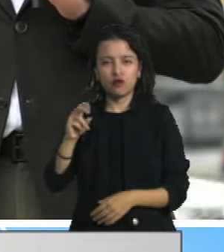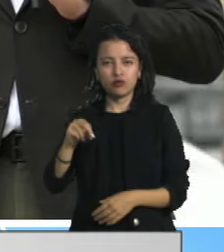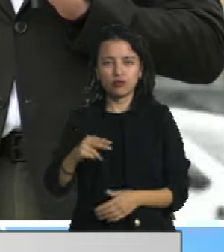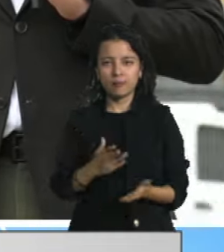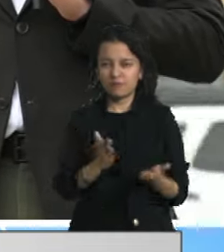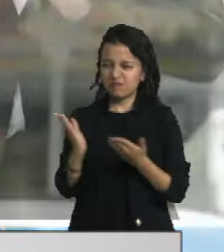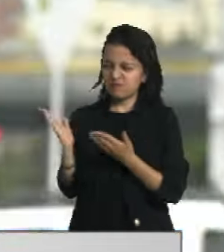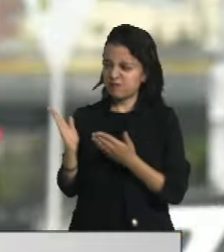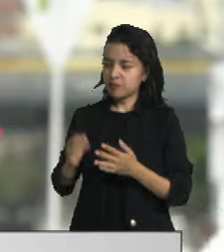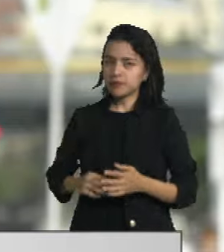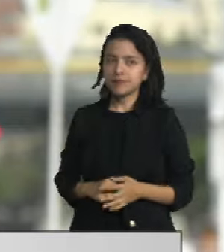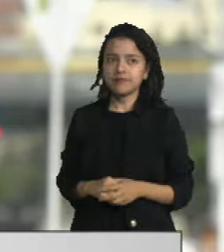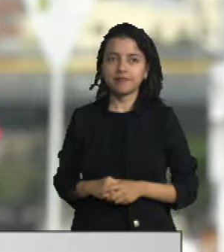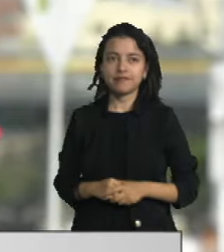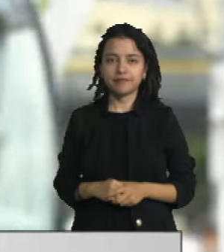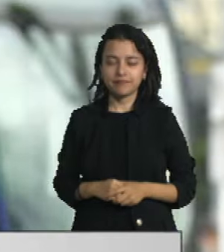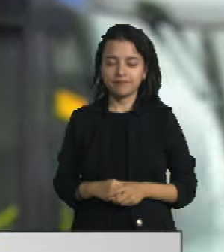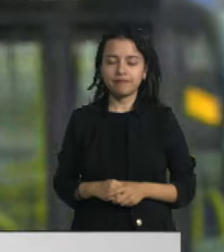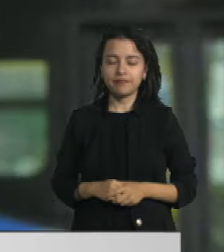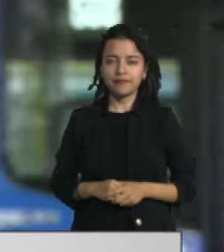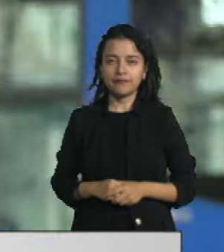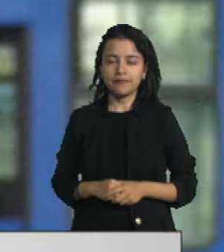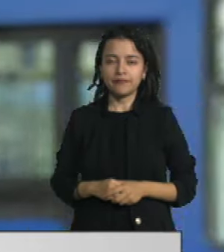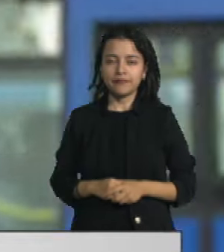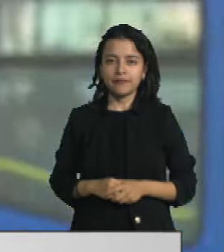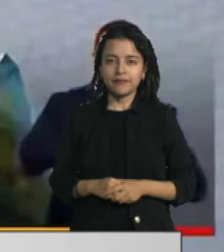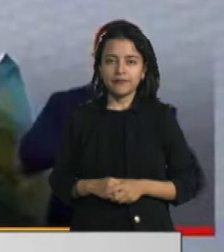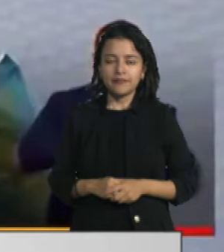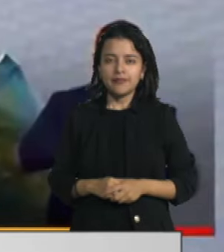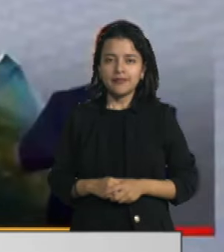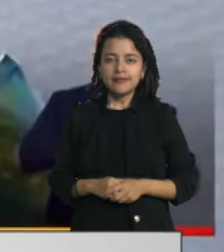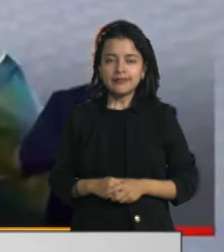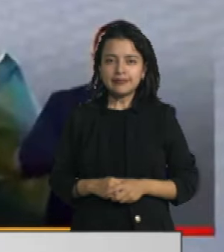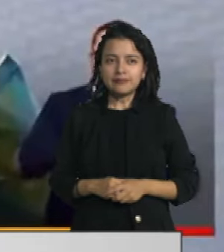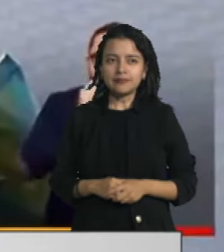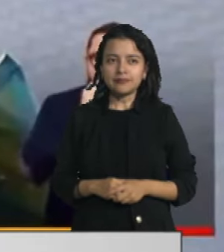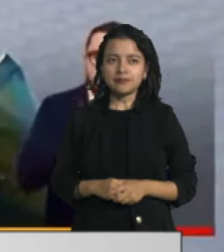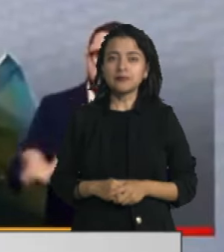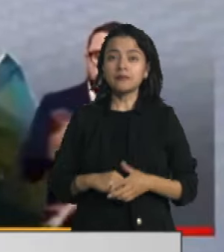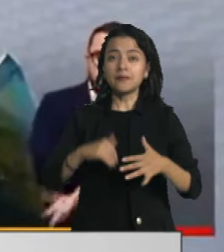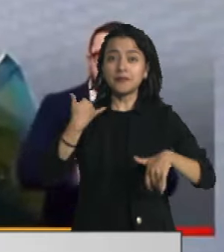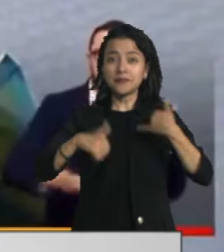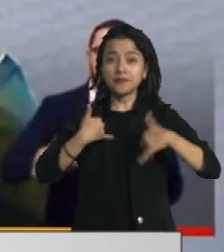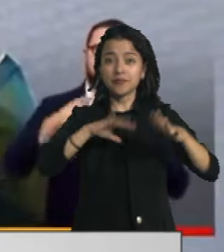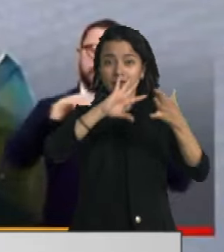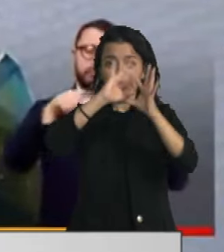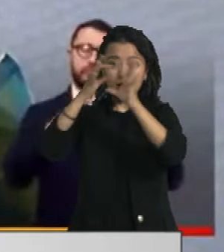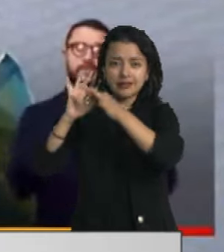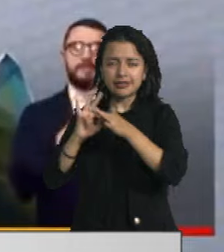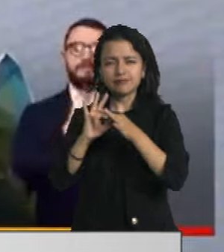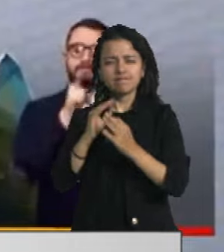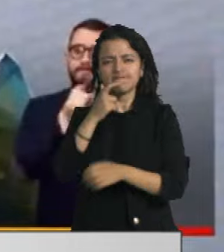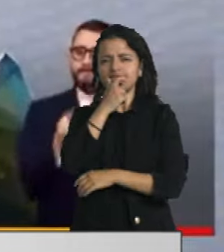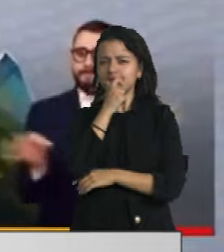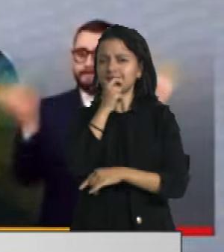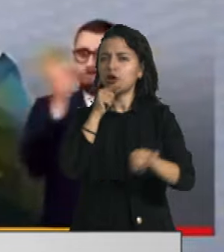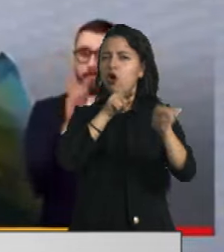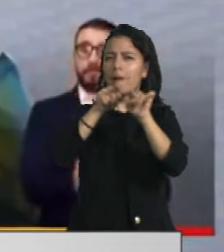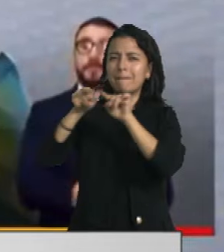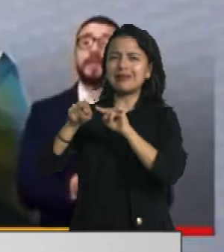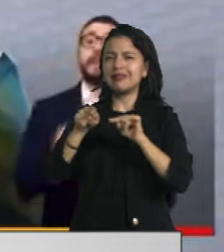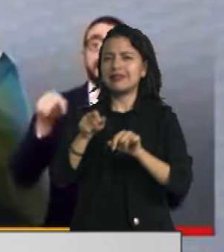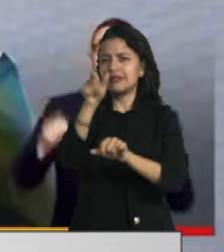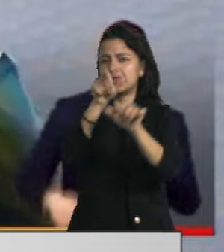fueron las palabras del presidente Gustavo Petro al Comité Olímpico. Estos Juegos Olímpicos muestran competencia entre